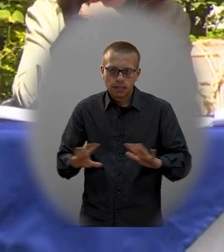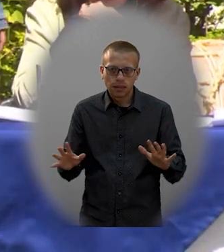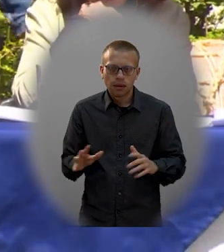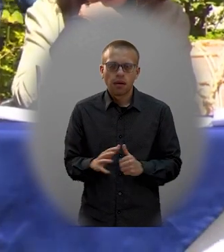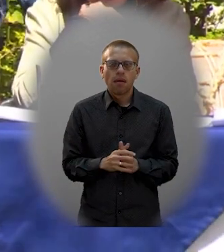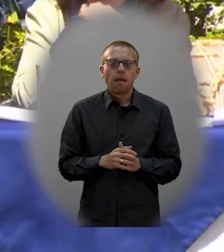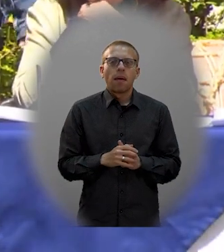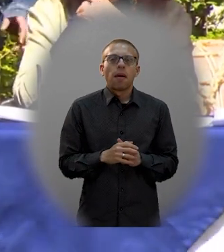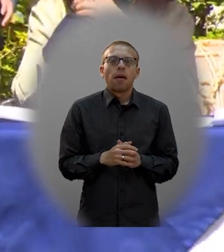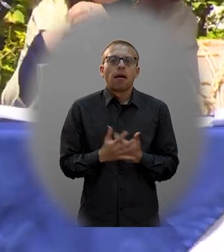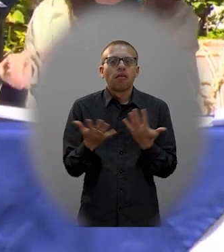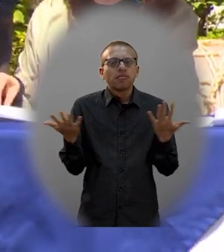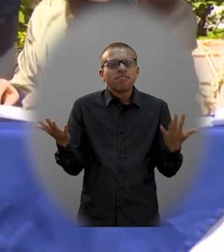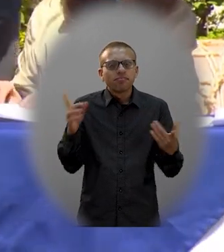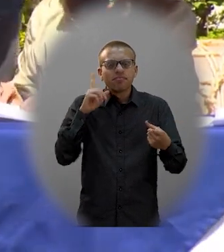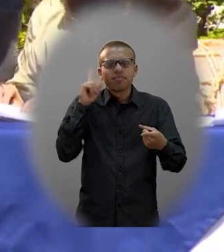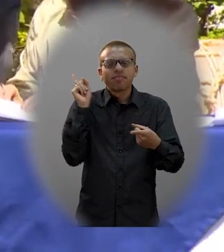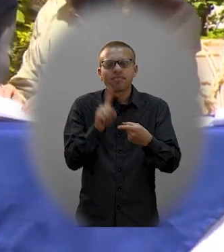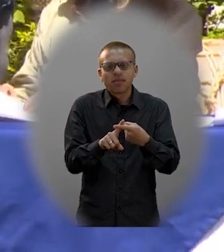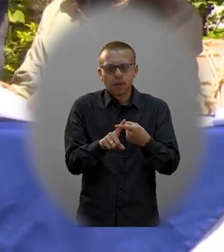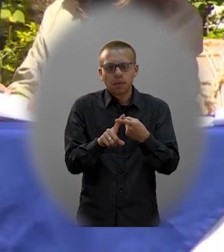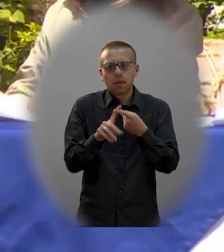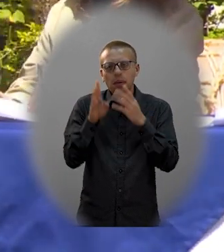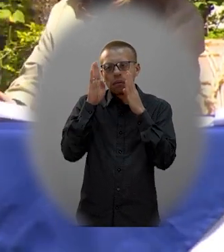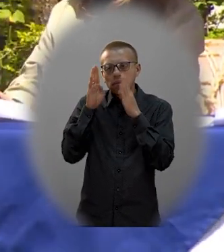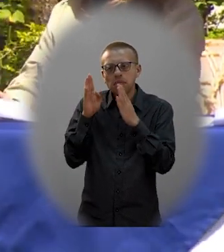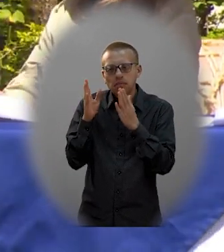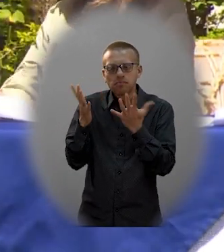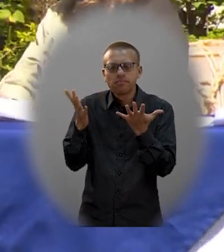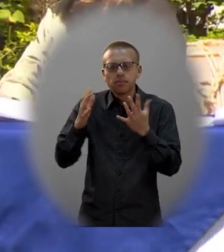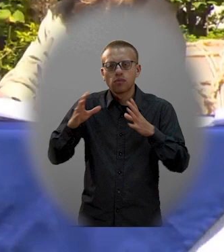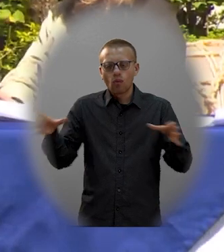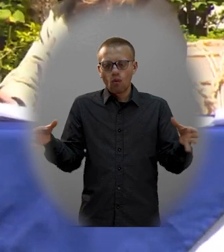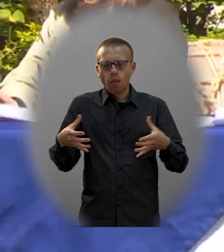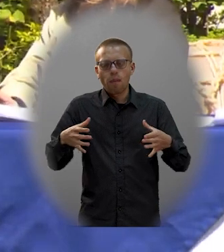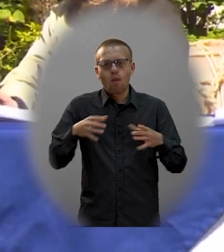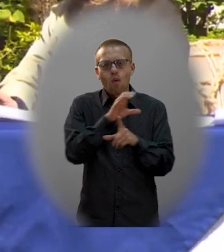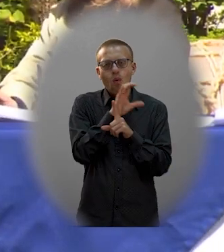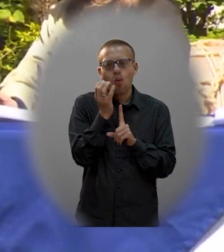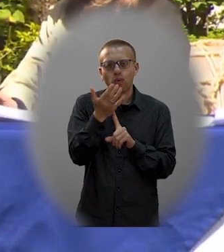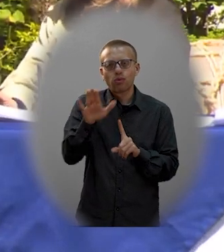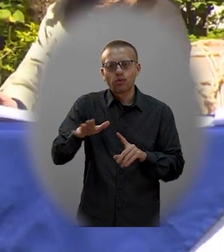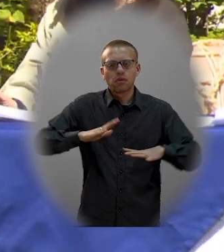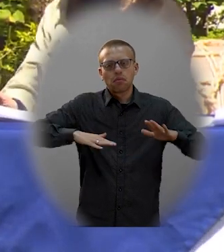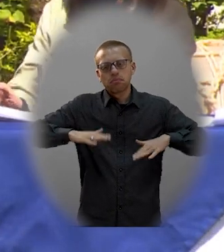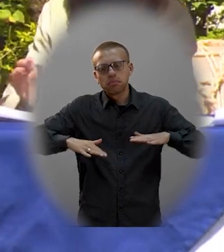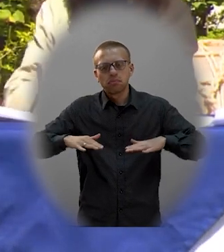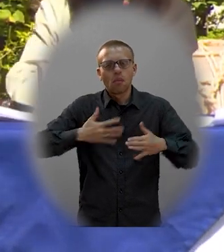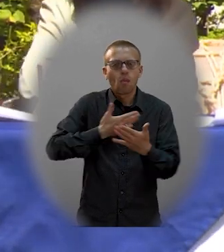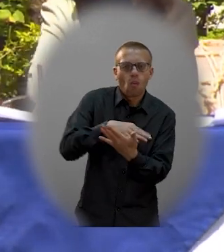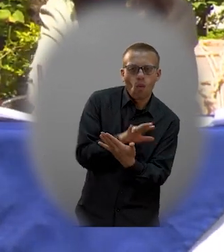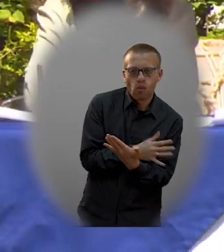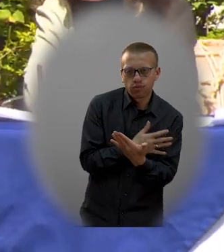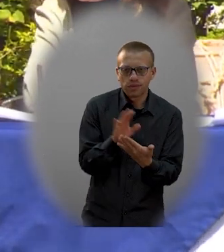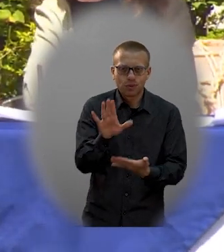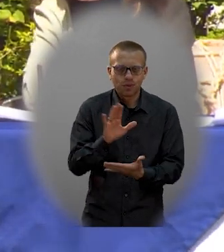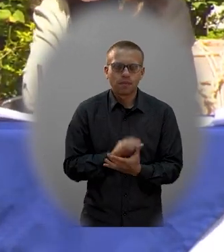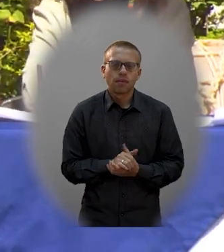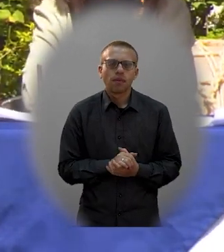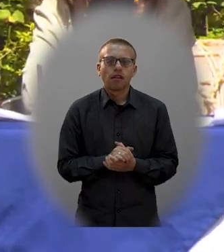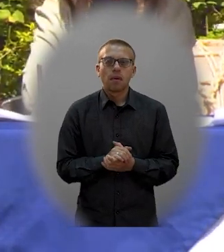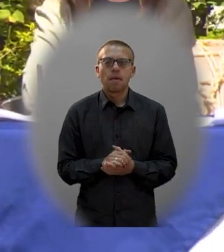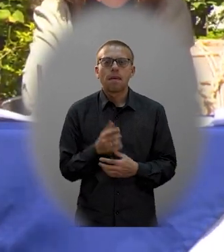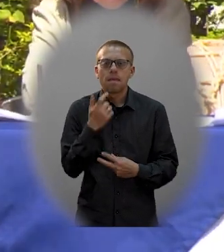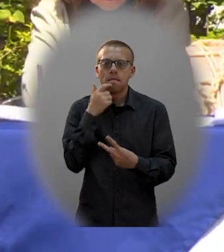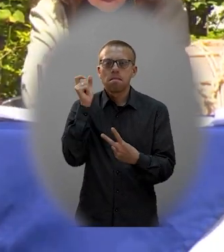también a escuchar el grupo de tamboras. Y tiene que ver con las siguientes dos preguntas para que